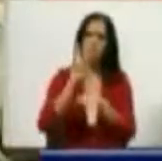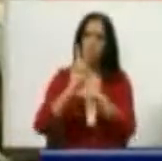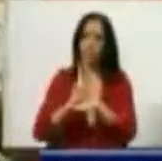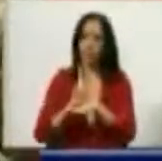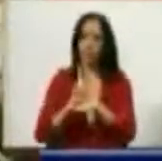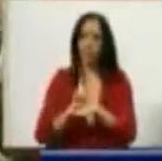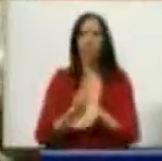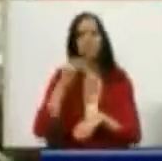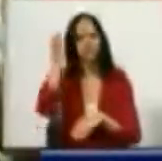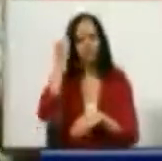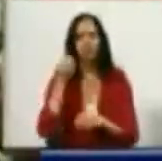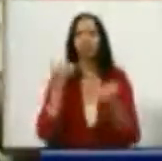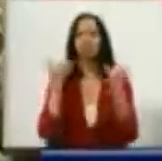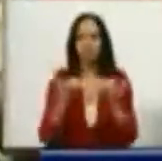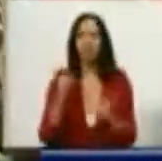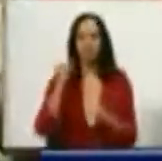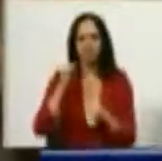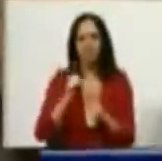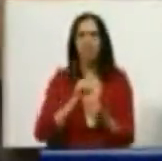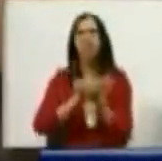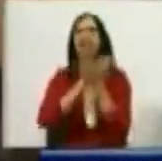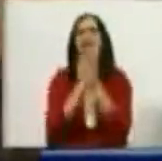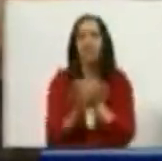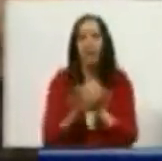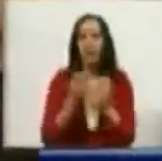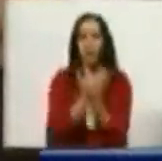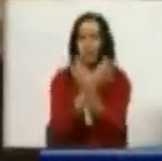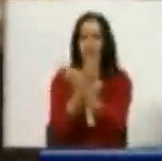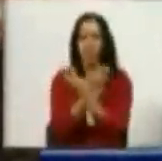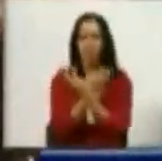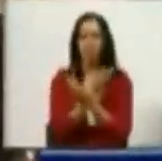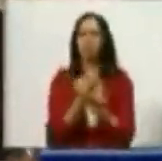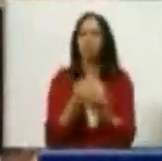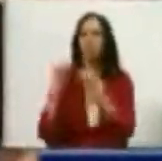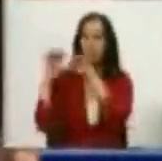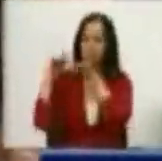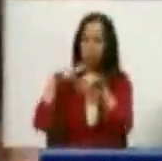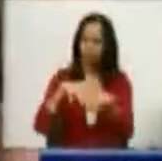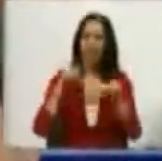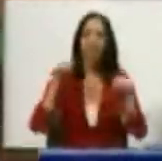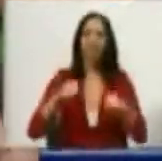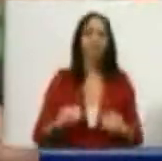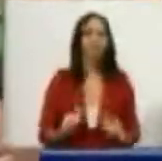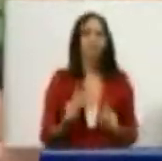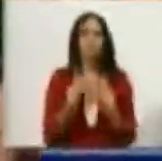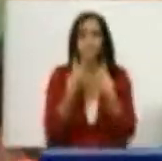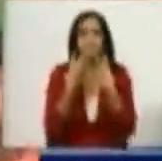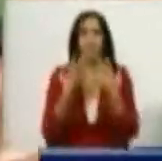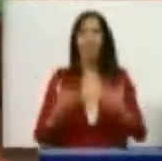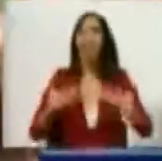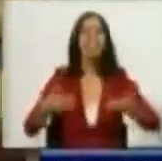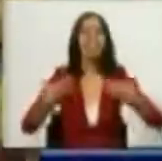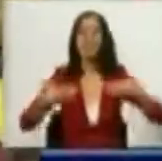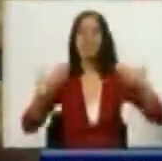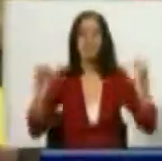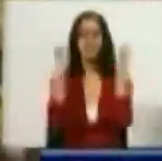acabamos con el fantasma el legado aquí lo que se refiere es alegría felicidad entusiasmo